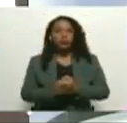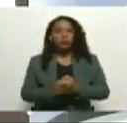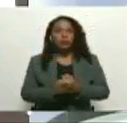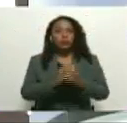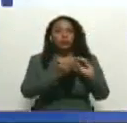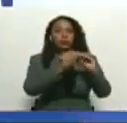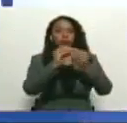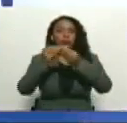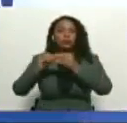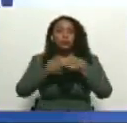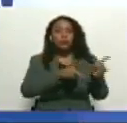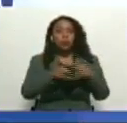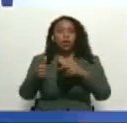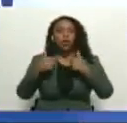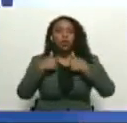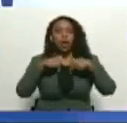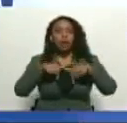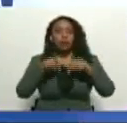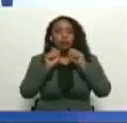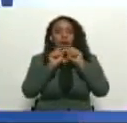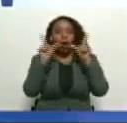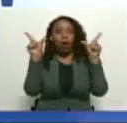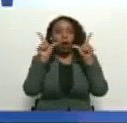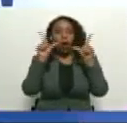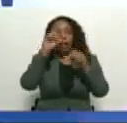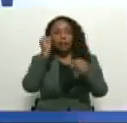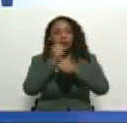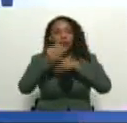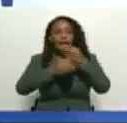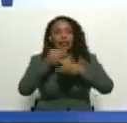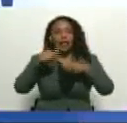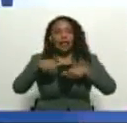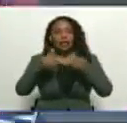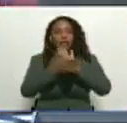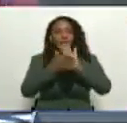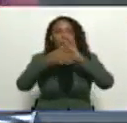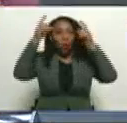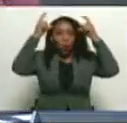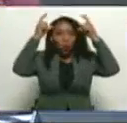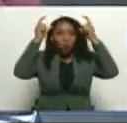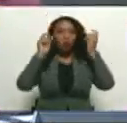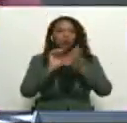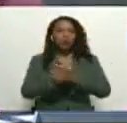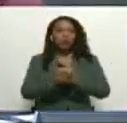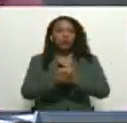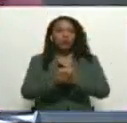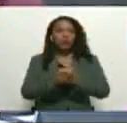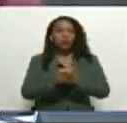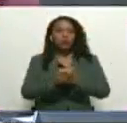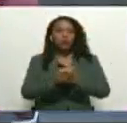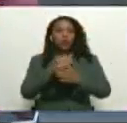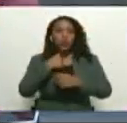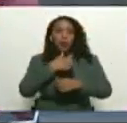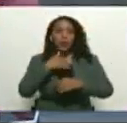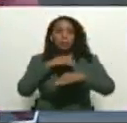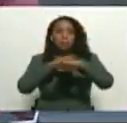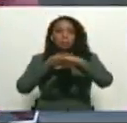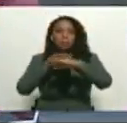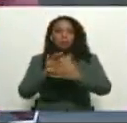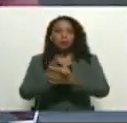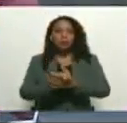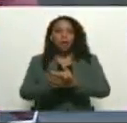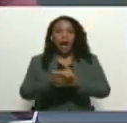el programa yo quedé impresionado sobre todo el trabajo que se hace sobre el oso frontino. Y me llegó un video. Déjame decirte, me llegó